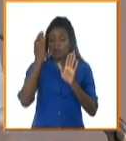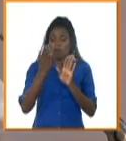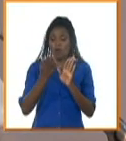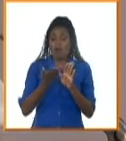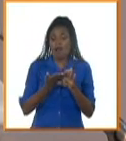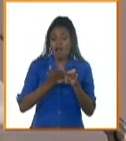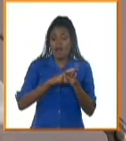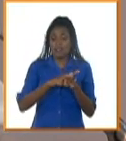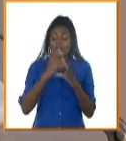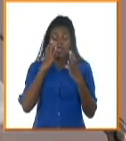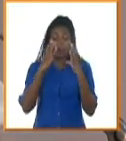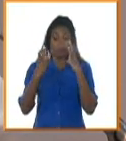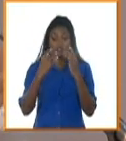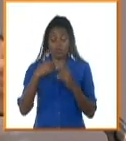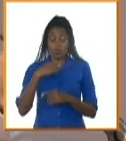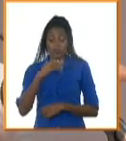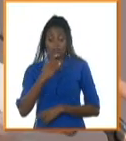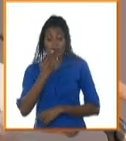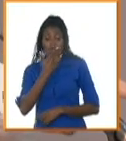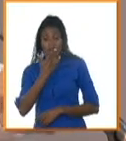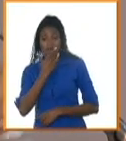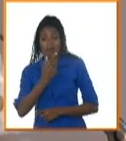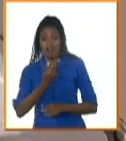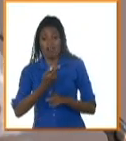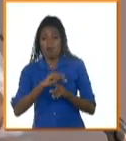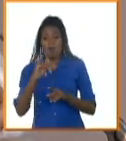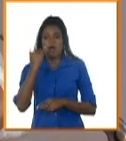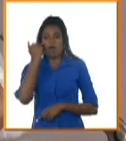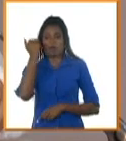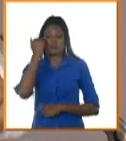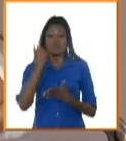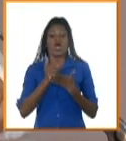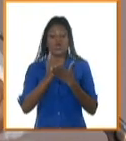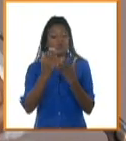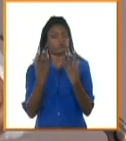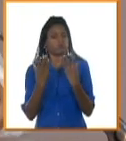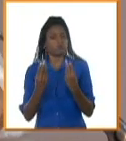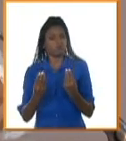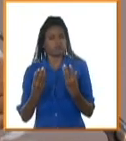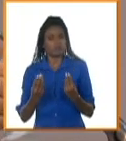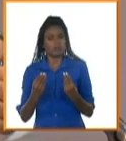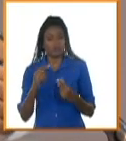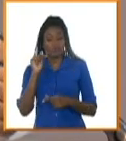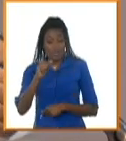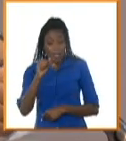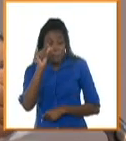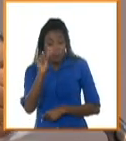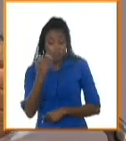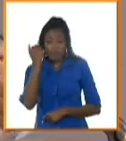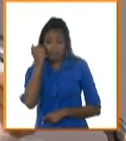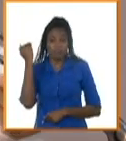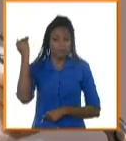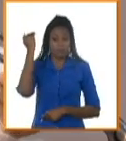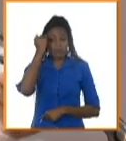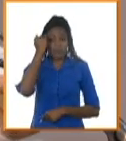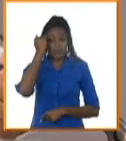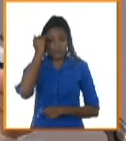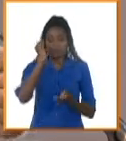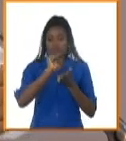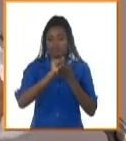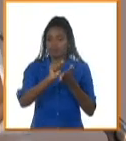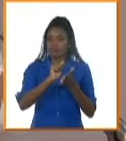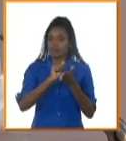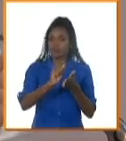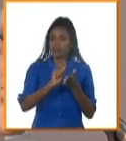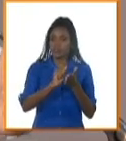con la falla que yo decía hace un momento pero esa capacitación ayudó mucho porque cuando usted está capacitado usted usted el servicio por